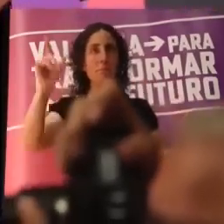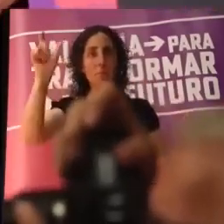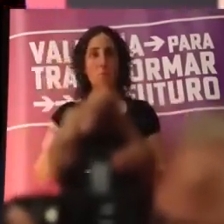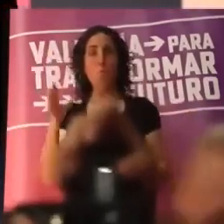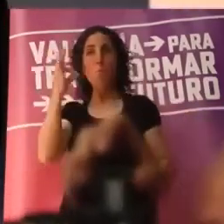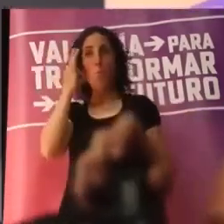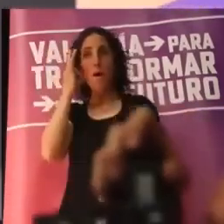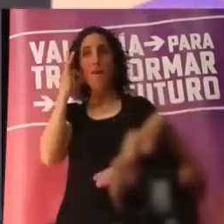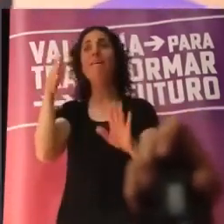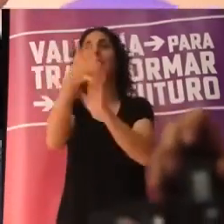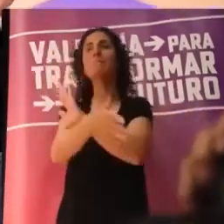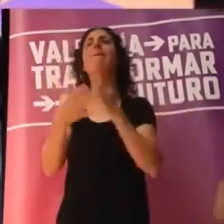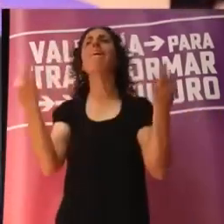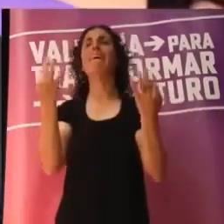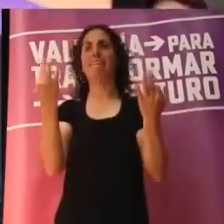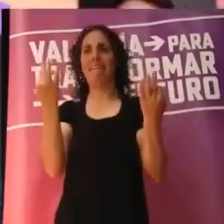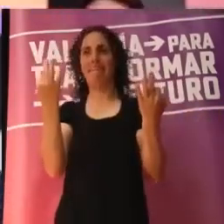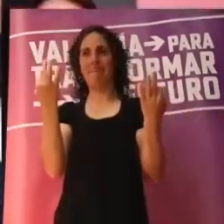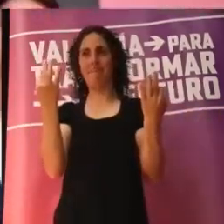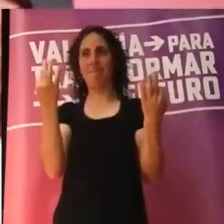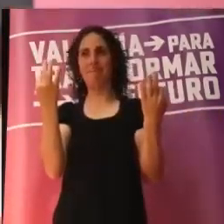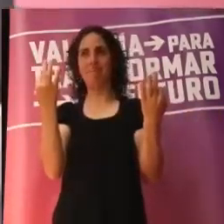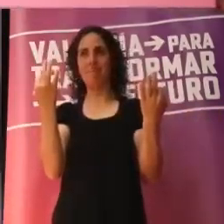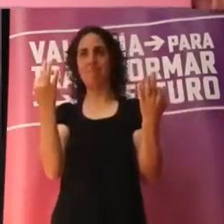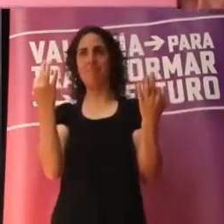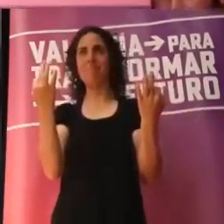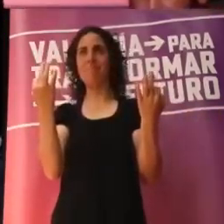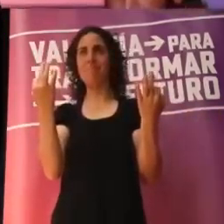explicando es